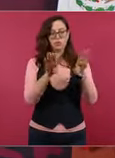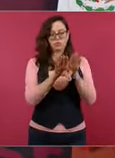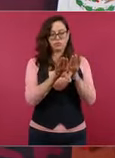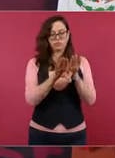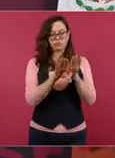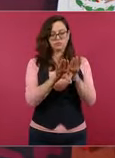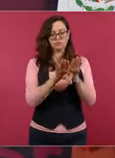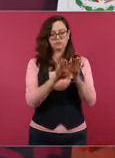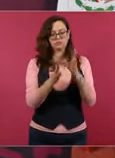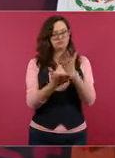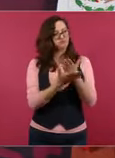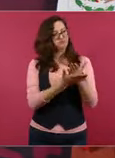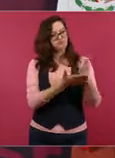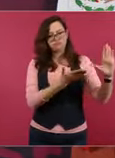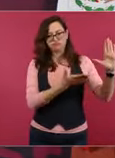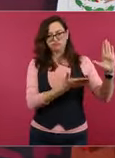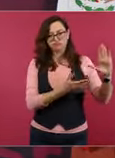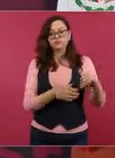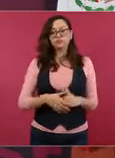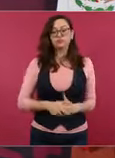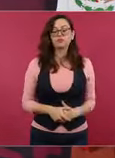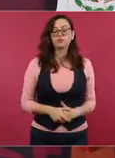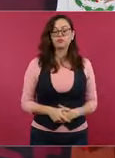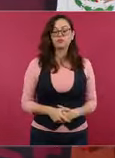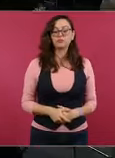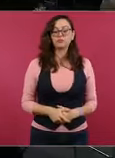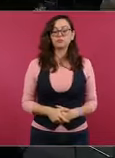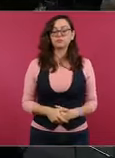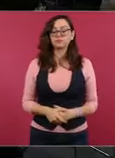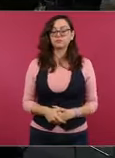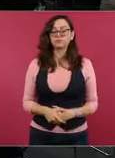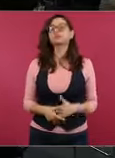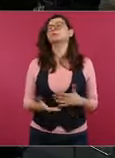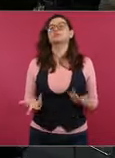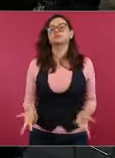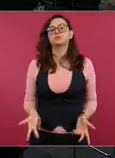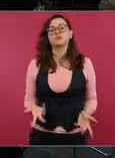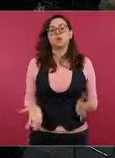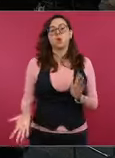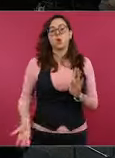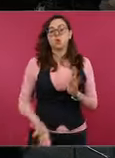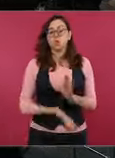se oponían a la construcción de los ferrocarriles hacia el norte,